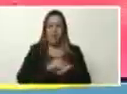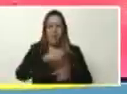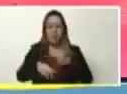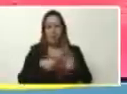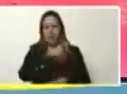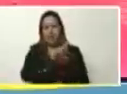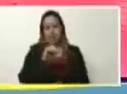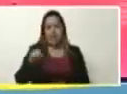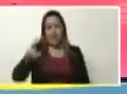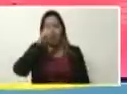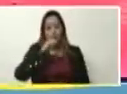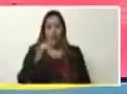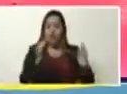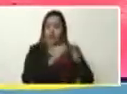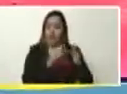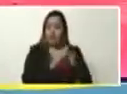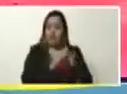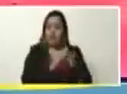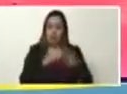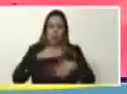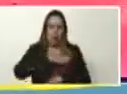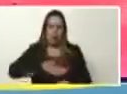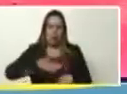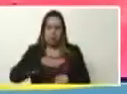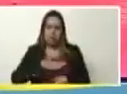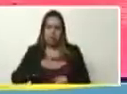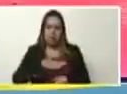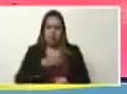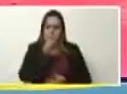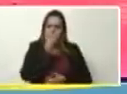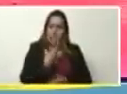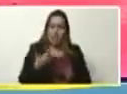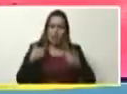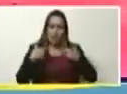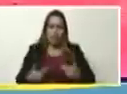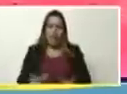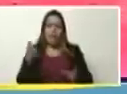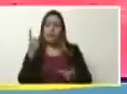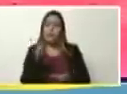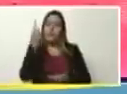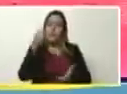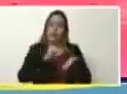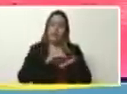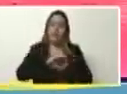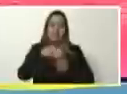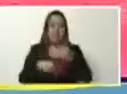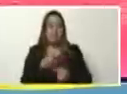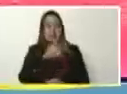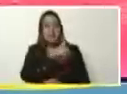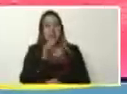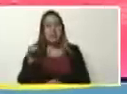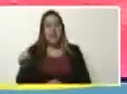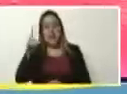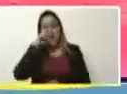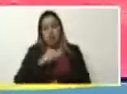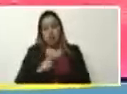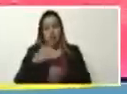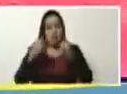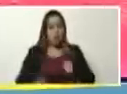vivienda cómoda, satisfactoria y humana por primera vez en 100 años, seguridad